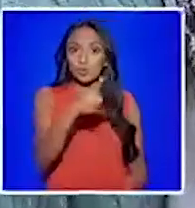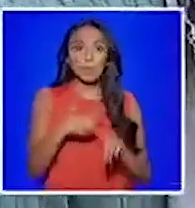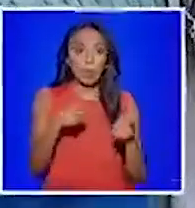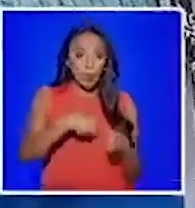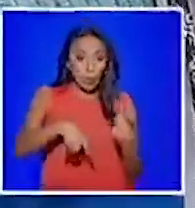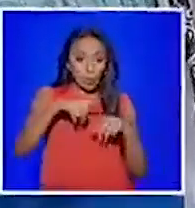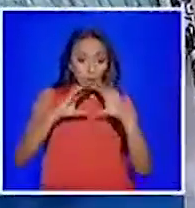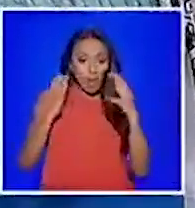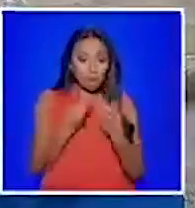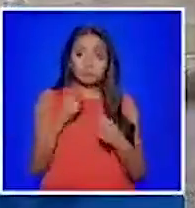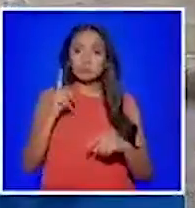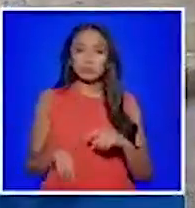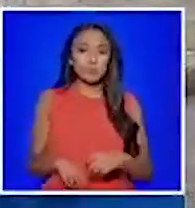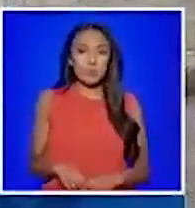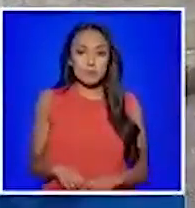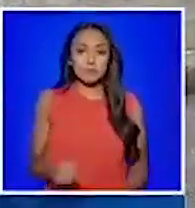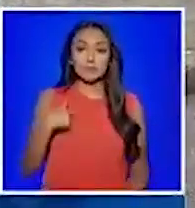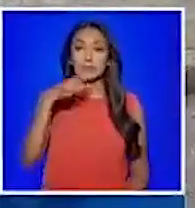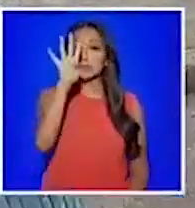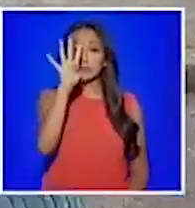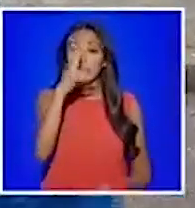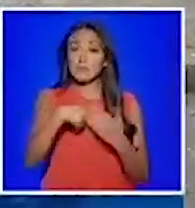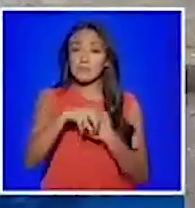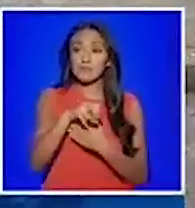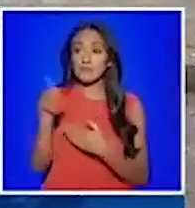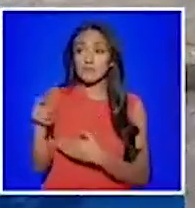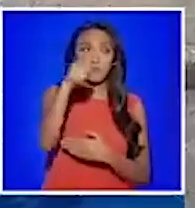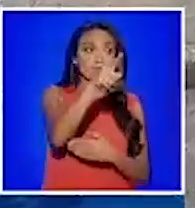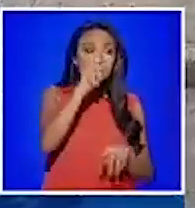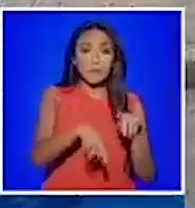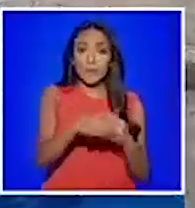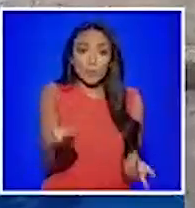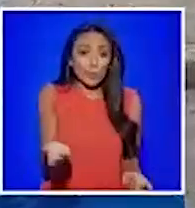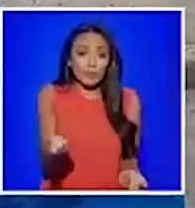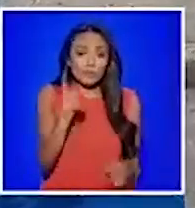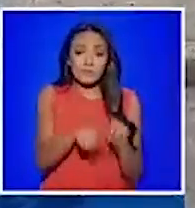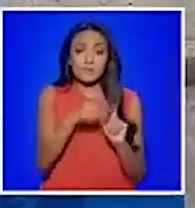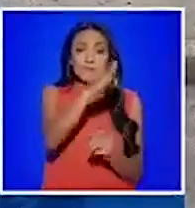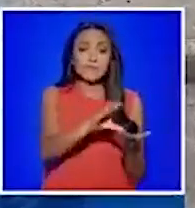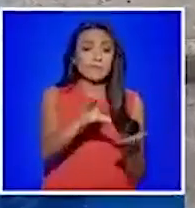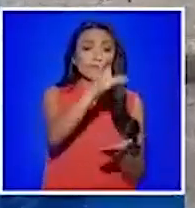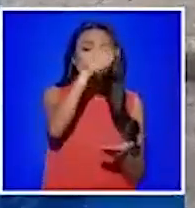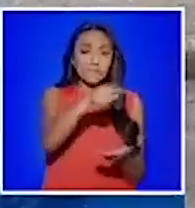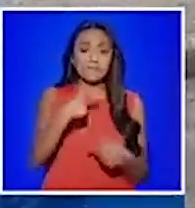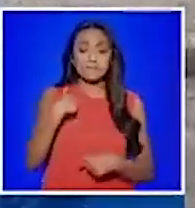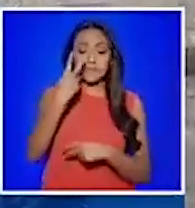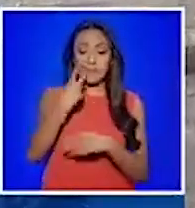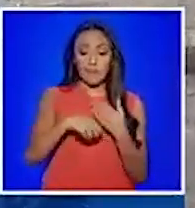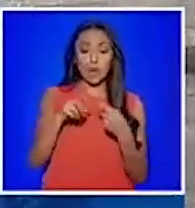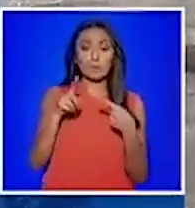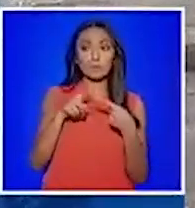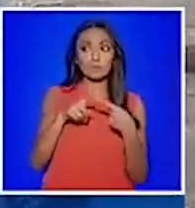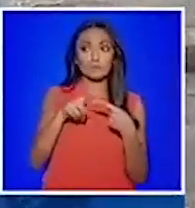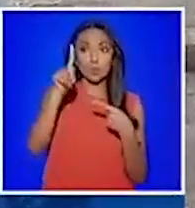recibir clases en las aulas. Tengo 4 hijos y ninguno puede asistir a este colegio. ¿De qué edad son los pequeños?